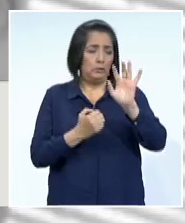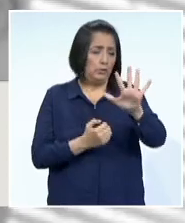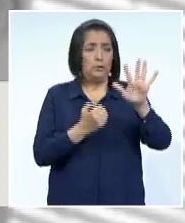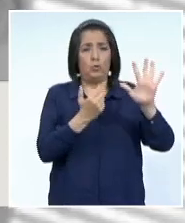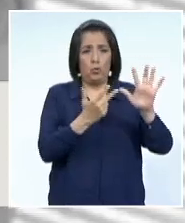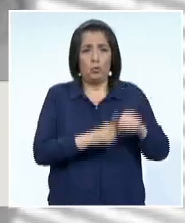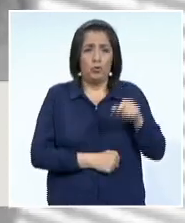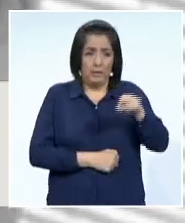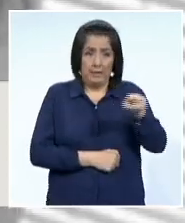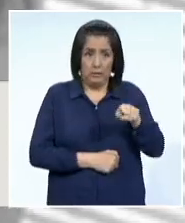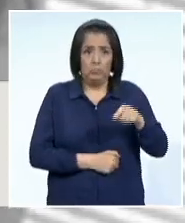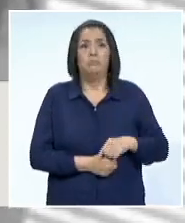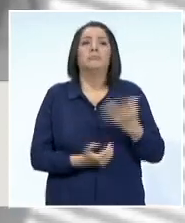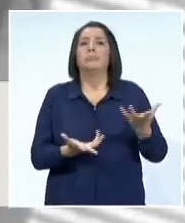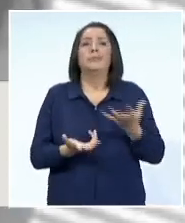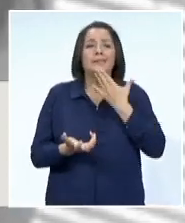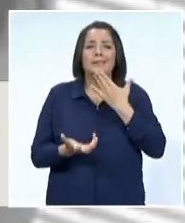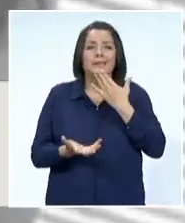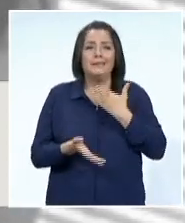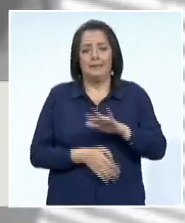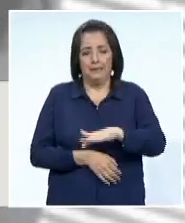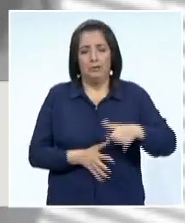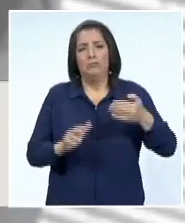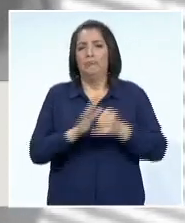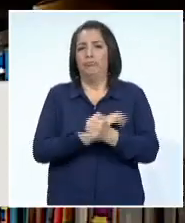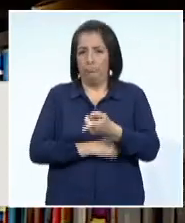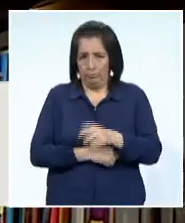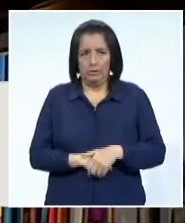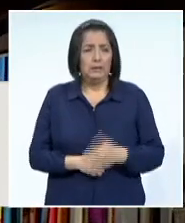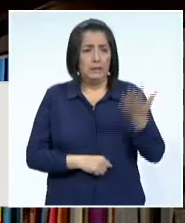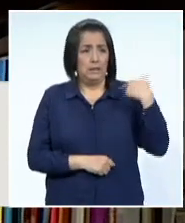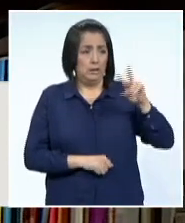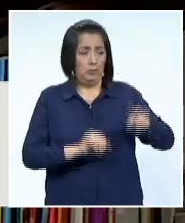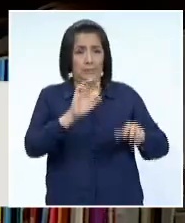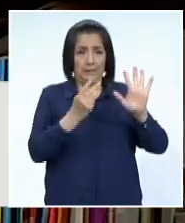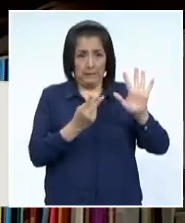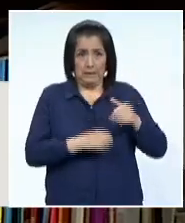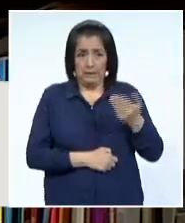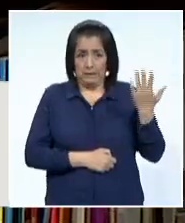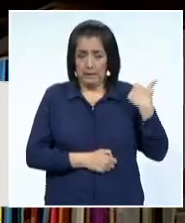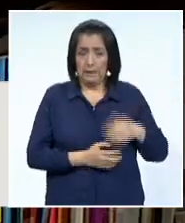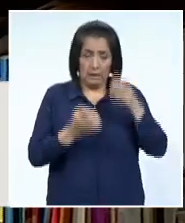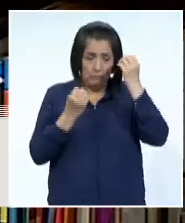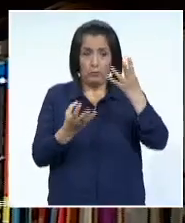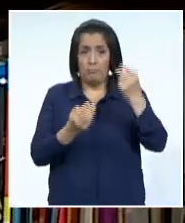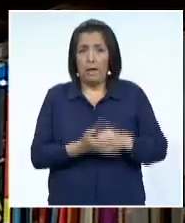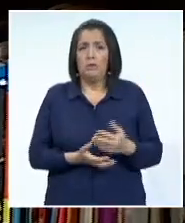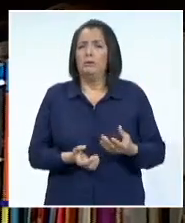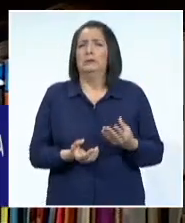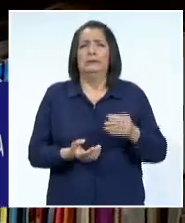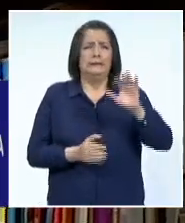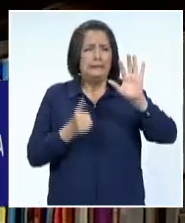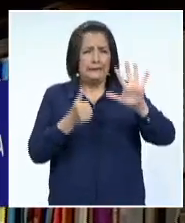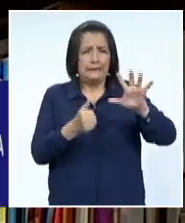depravados, son buscados por tener como víctimas a menores de edad. En el 2017 se han reportado aproximadamente más de